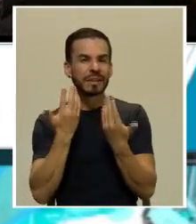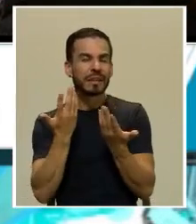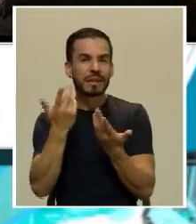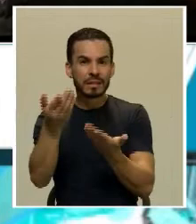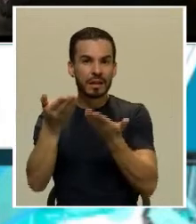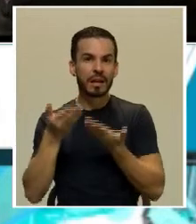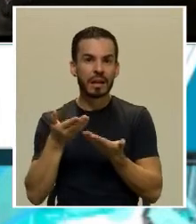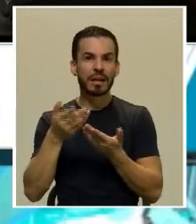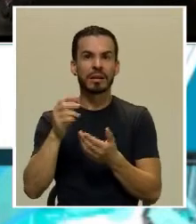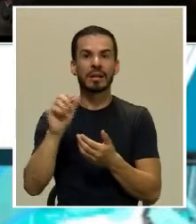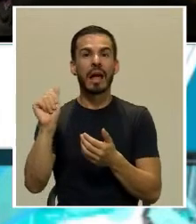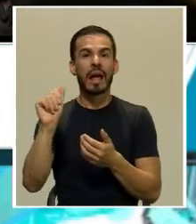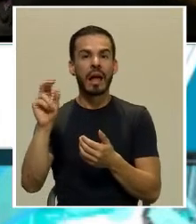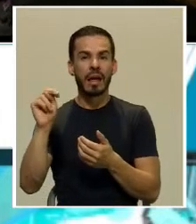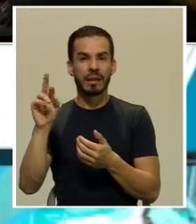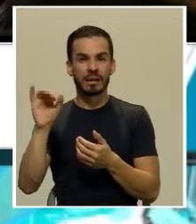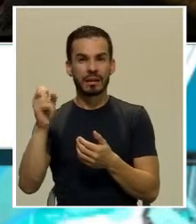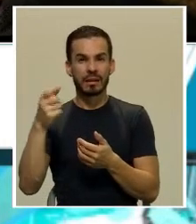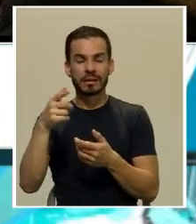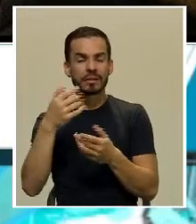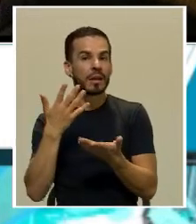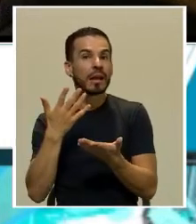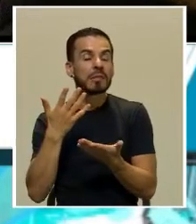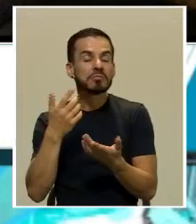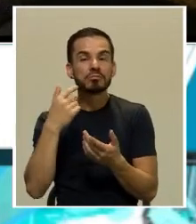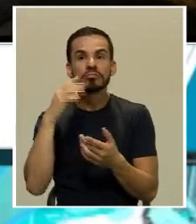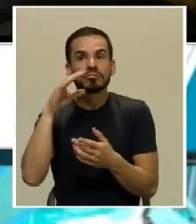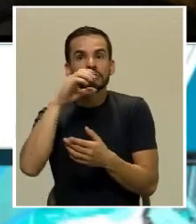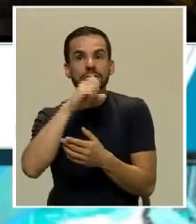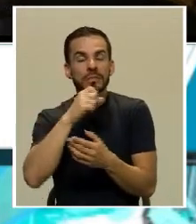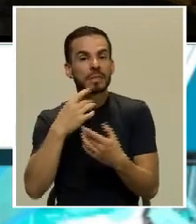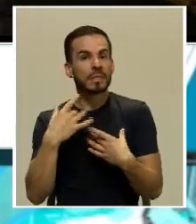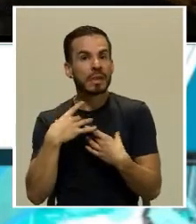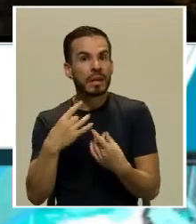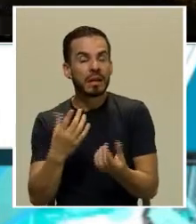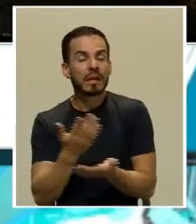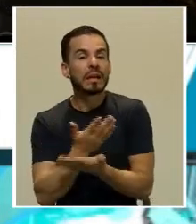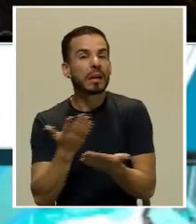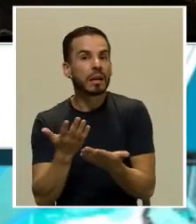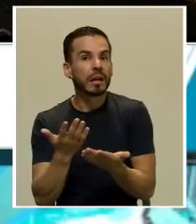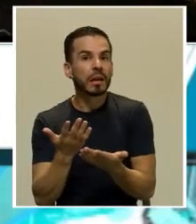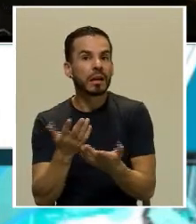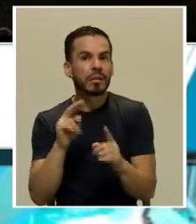pasa Andrés. Es muy curioso desde un punto de vista